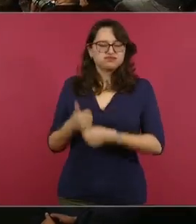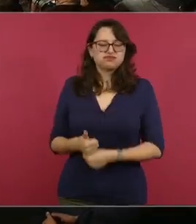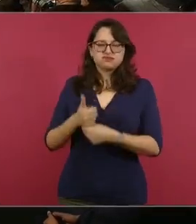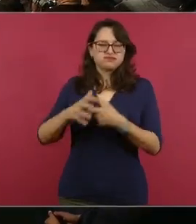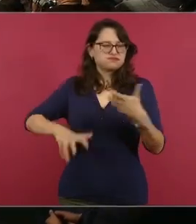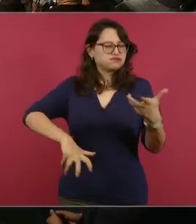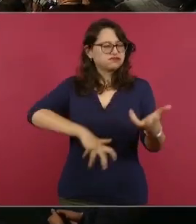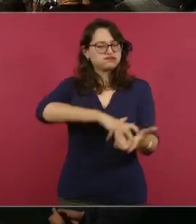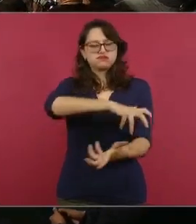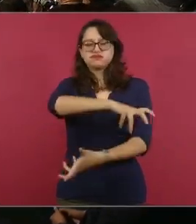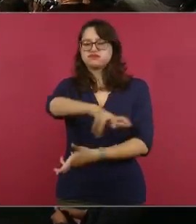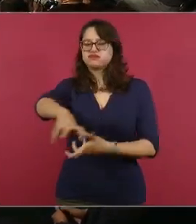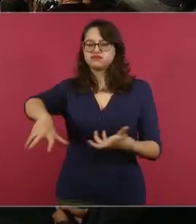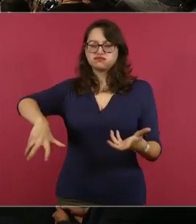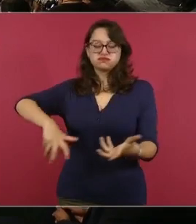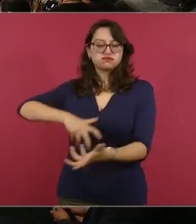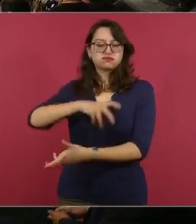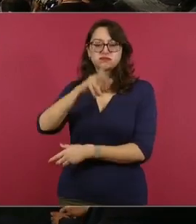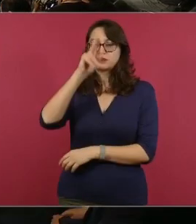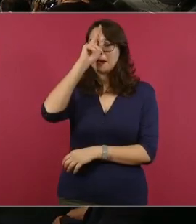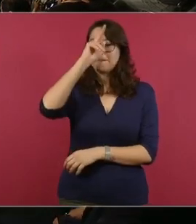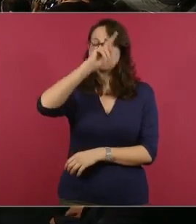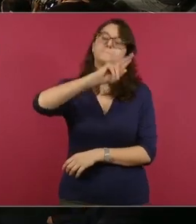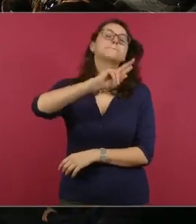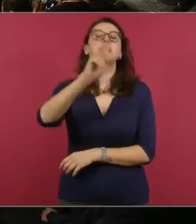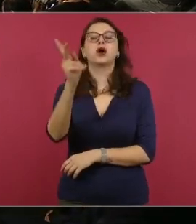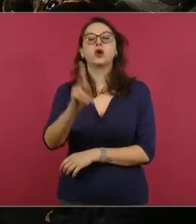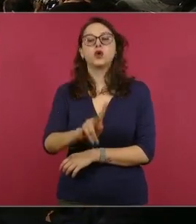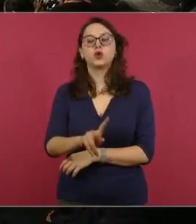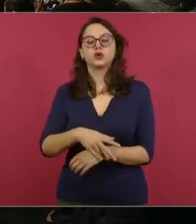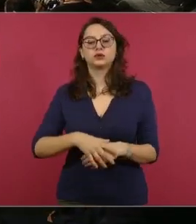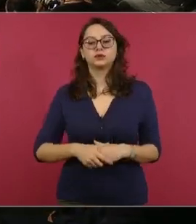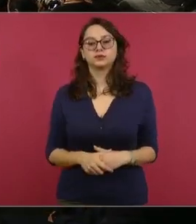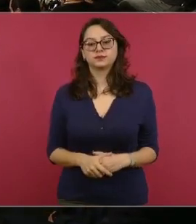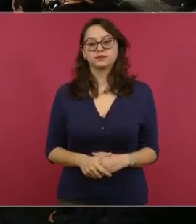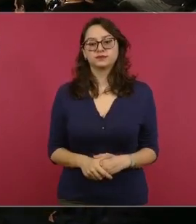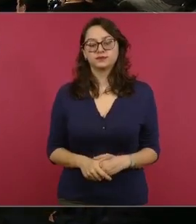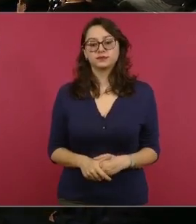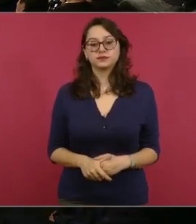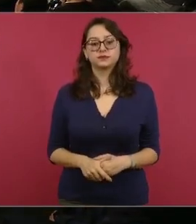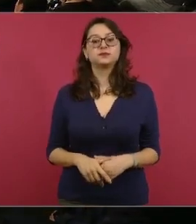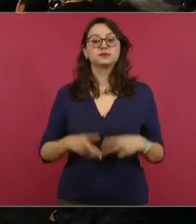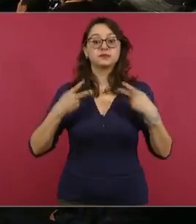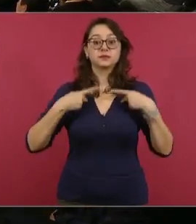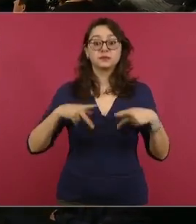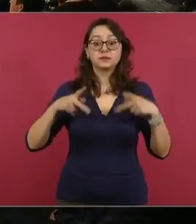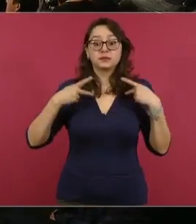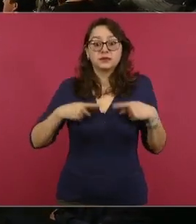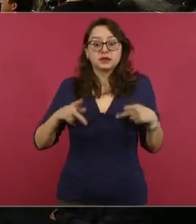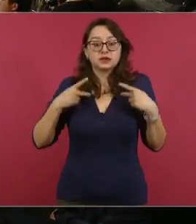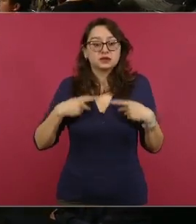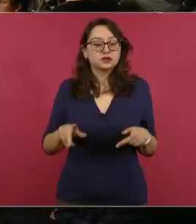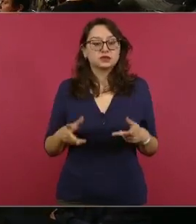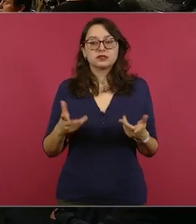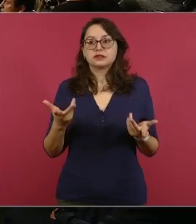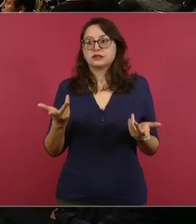y la gente pues se resguardó, se